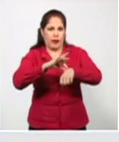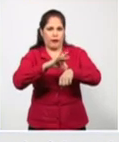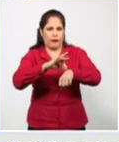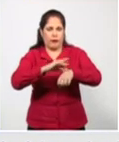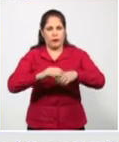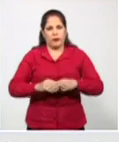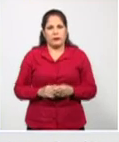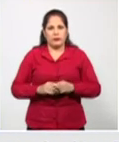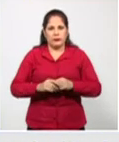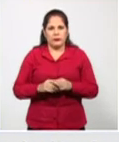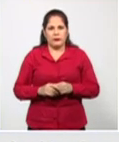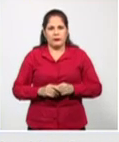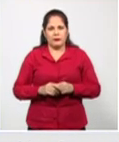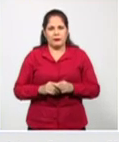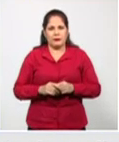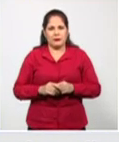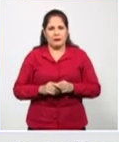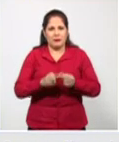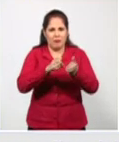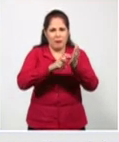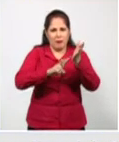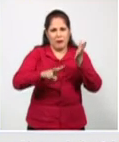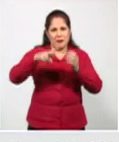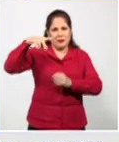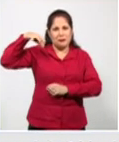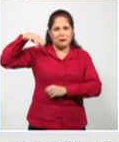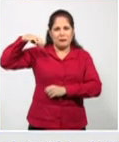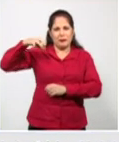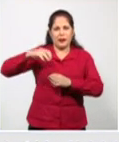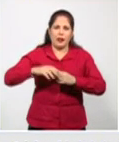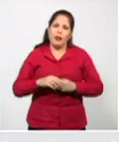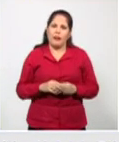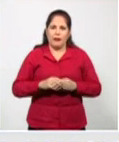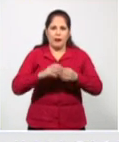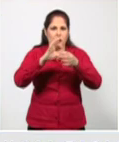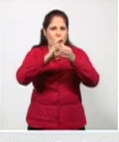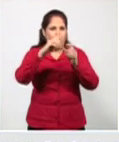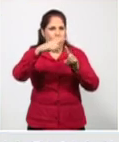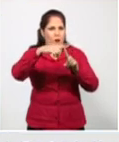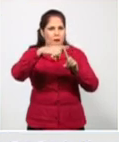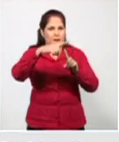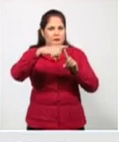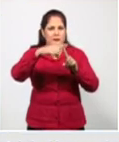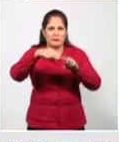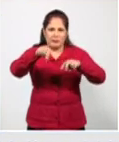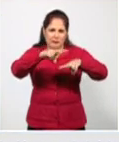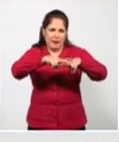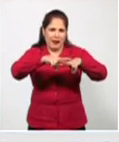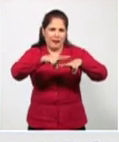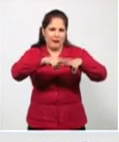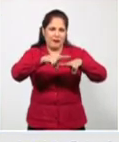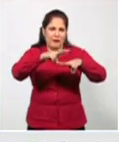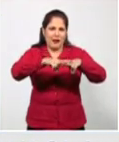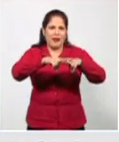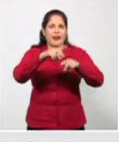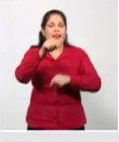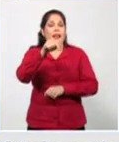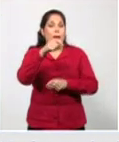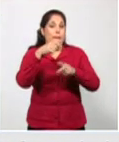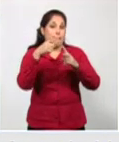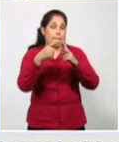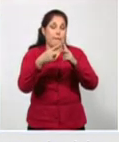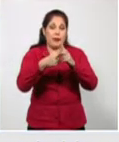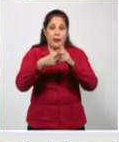curvas de las provincias de Pinar del Río, Guantánamo, La Habana, en la parte de abajo